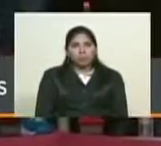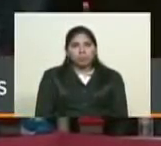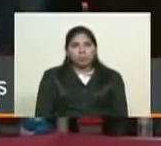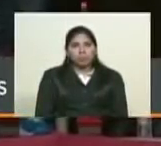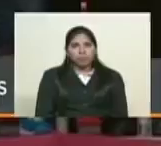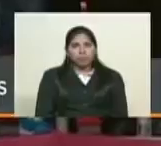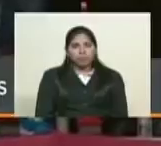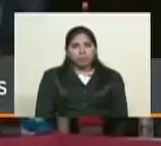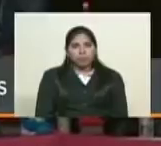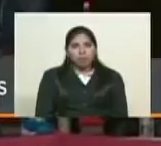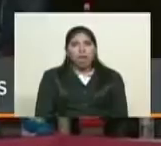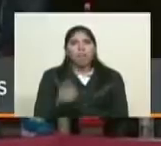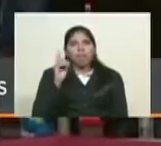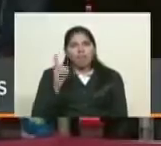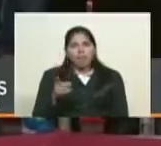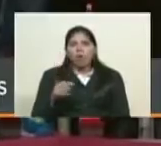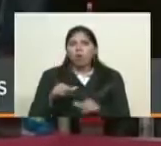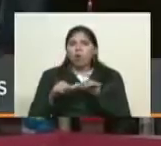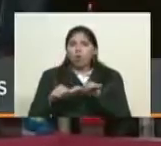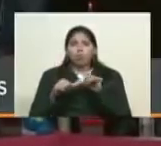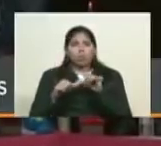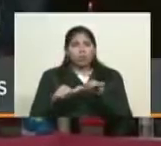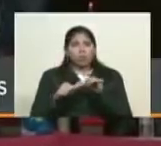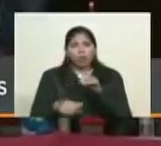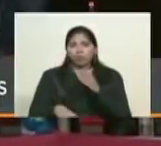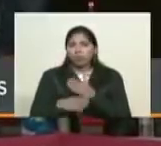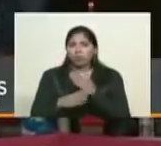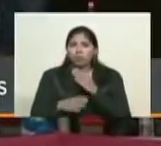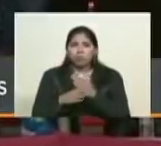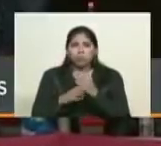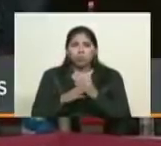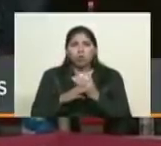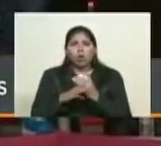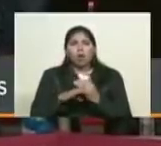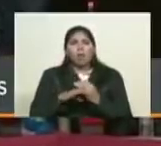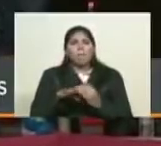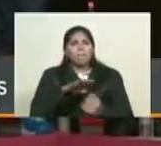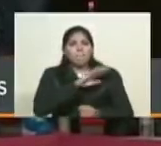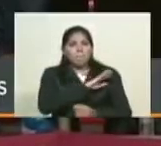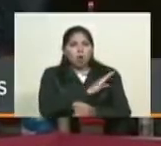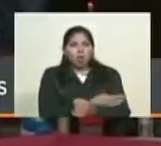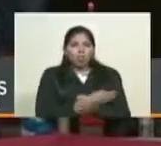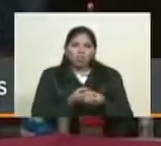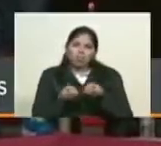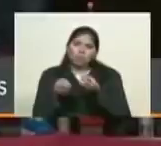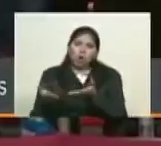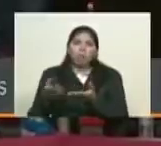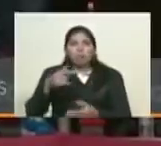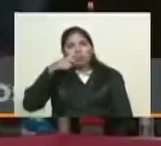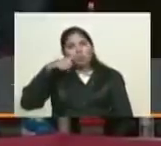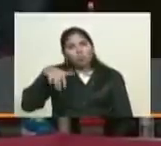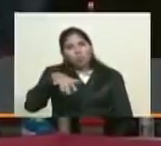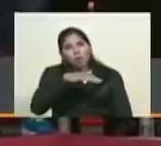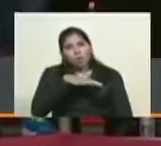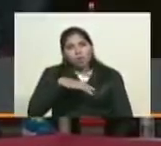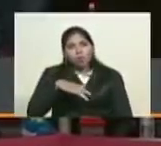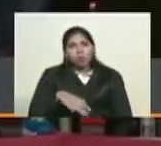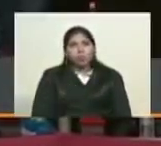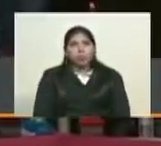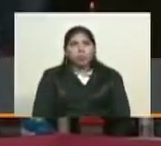Y debemos seguir nosotros ejerciendo todo el poder del pueblo. Lo más grande que hay entre cielo y